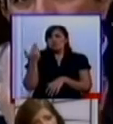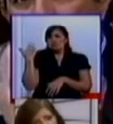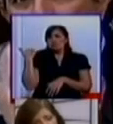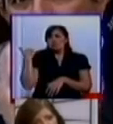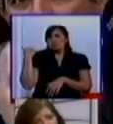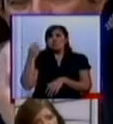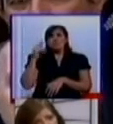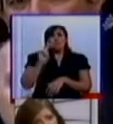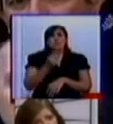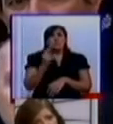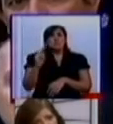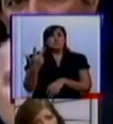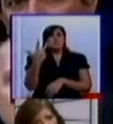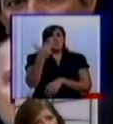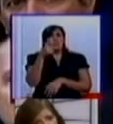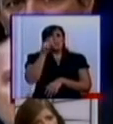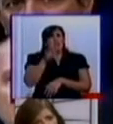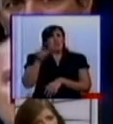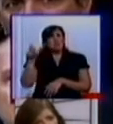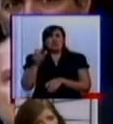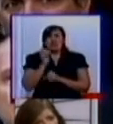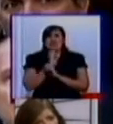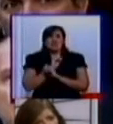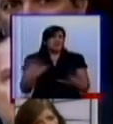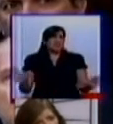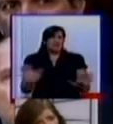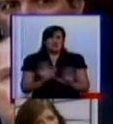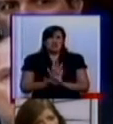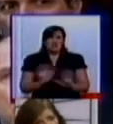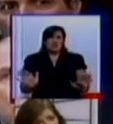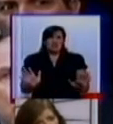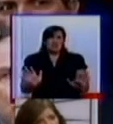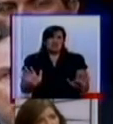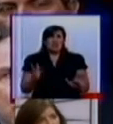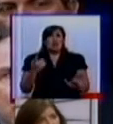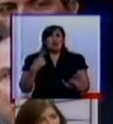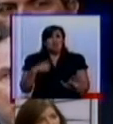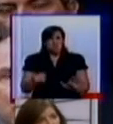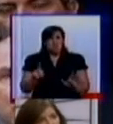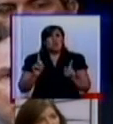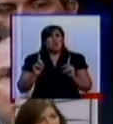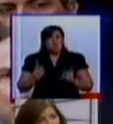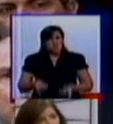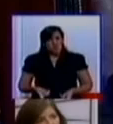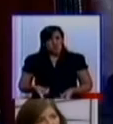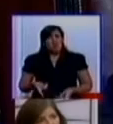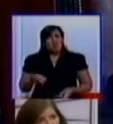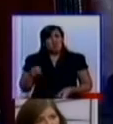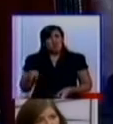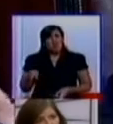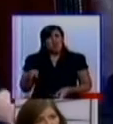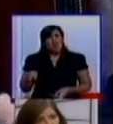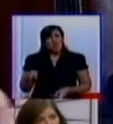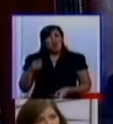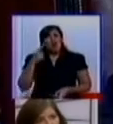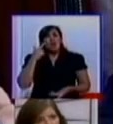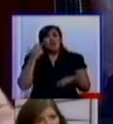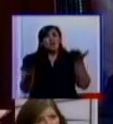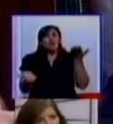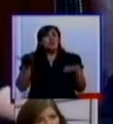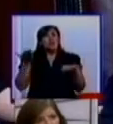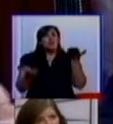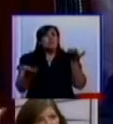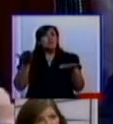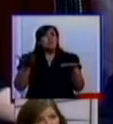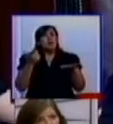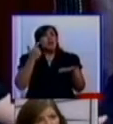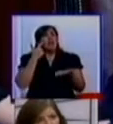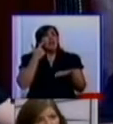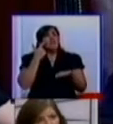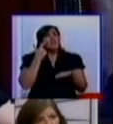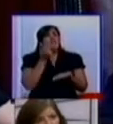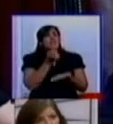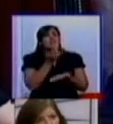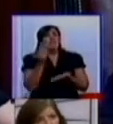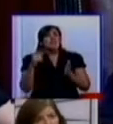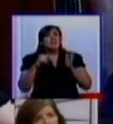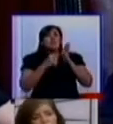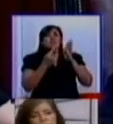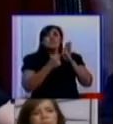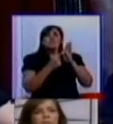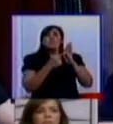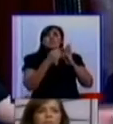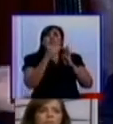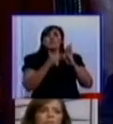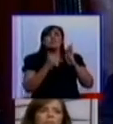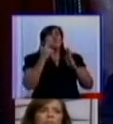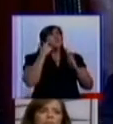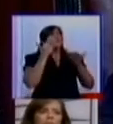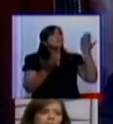3 personas. Una tragedia. Pero esto no quita que si uno compara los índices de homicidios dolosos con otras